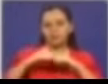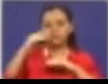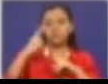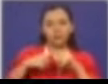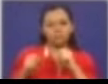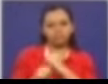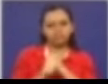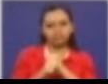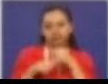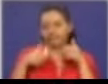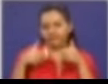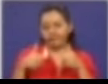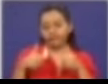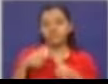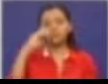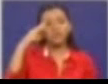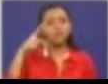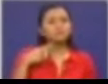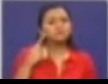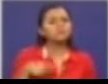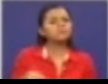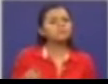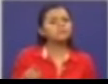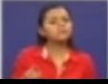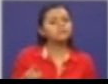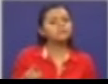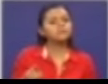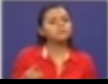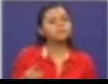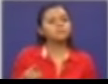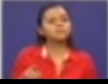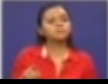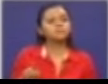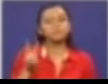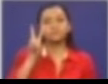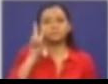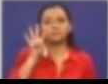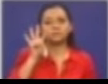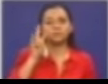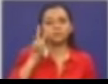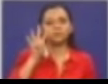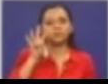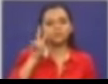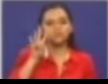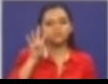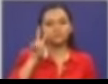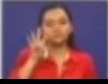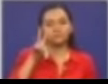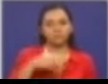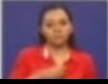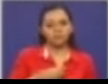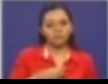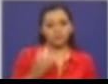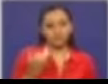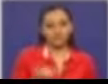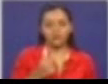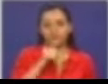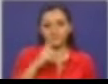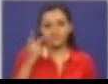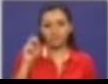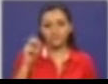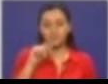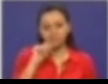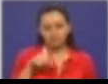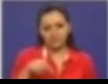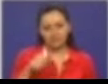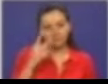desempeño. En Guadalajara, ¿en qué puesto quedamos? ¿Te acuerdas? No, presidente, pero tuvimos 24 medallas de esas 7 de... Y ya tenemos 20, sí, y nos falta, sí, más de la mitad.